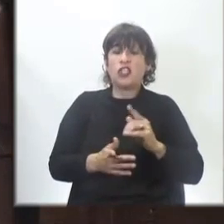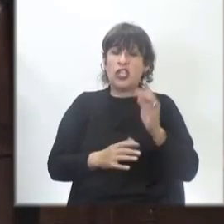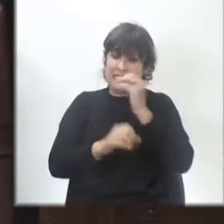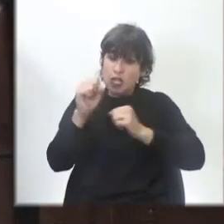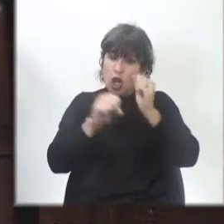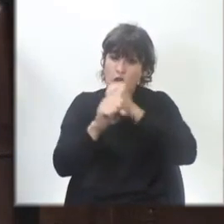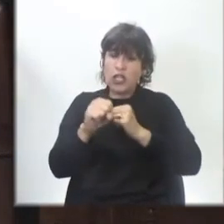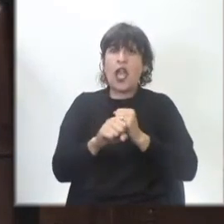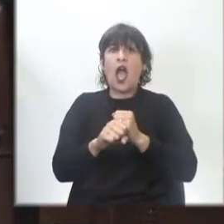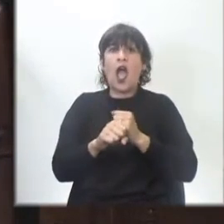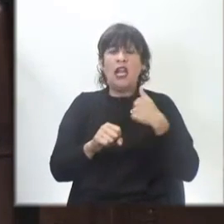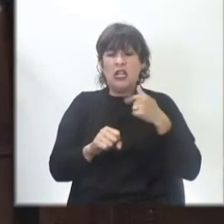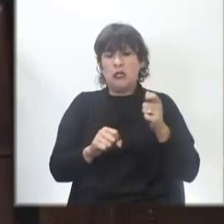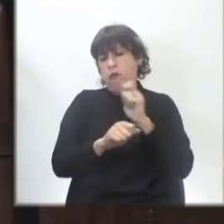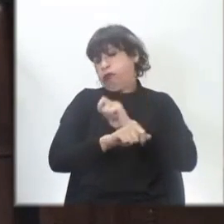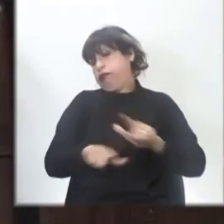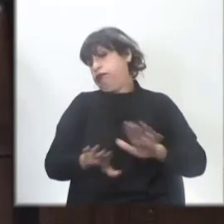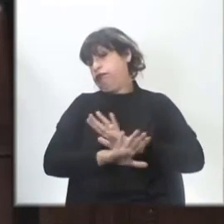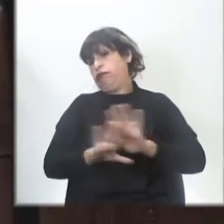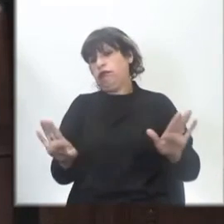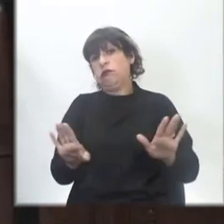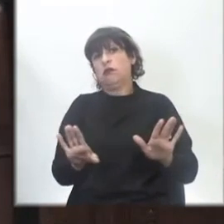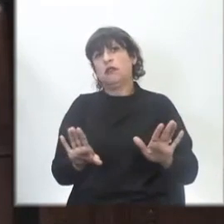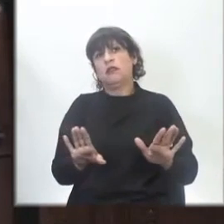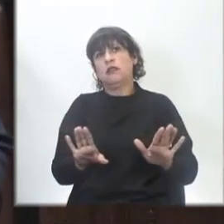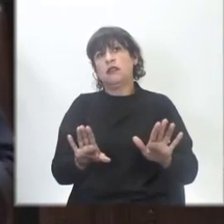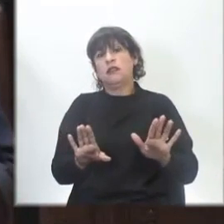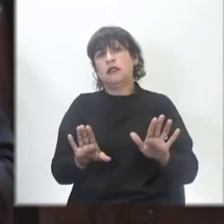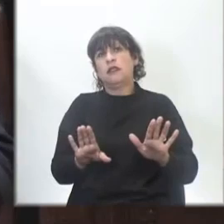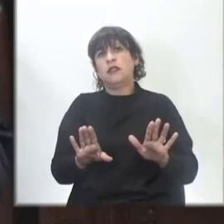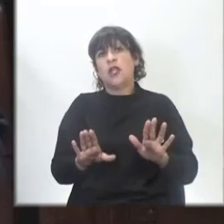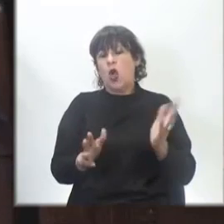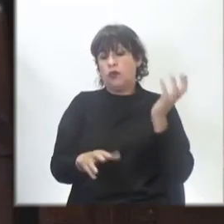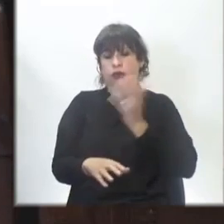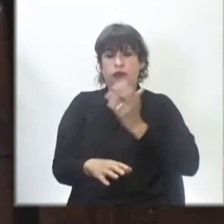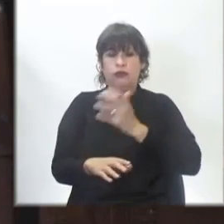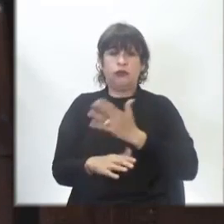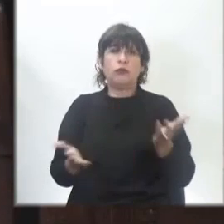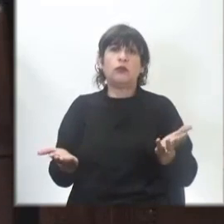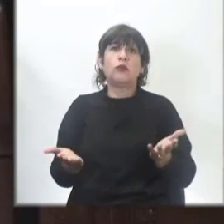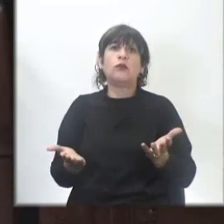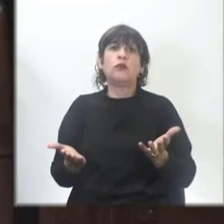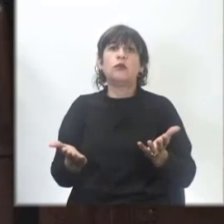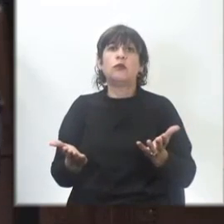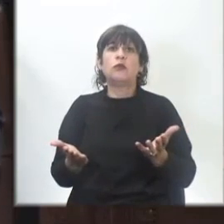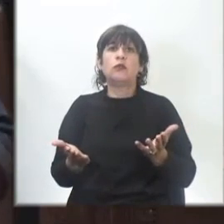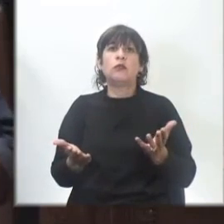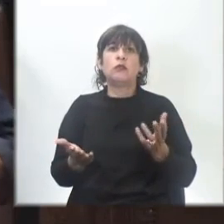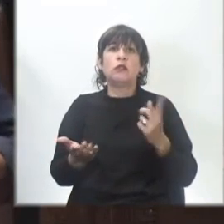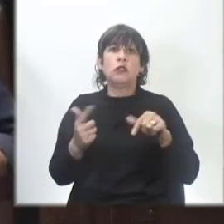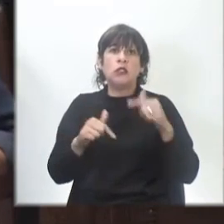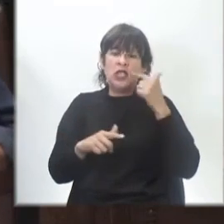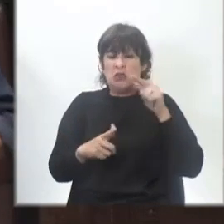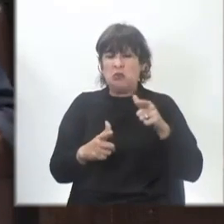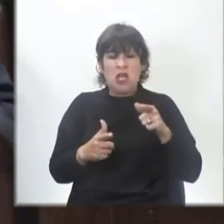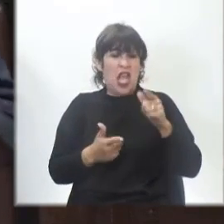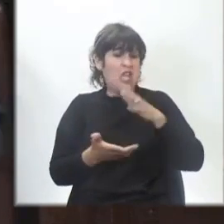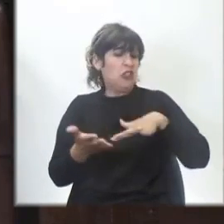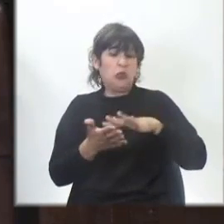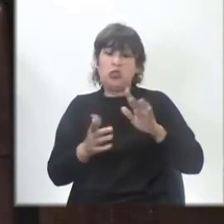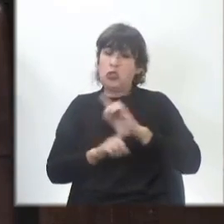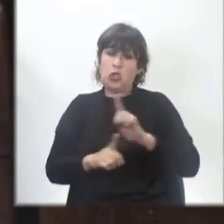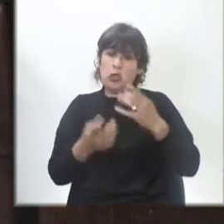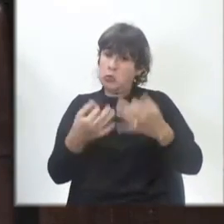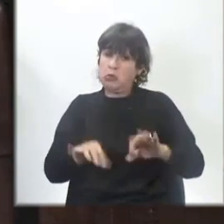tecnología, sean un desastre, sean horribles, se generan en condiciones inapropiadas